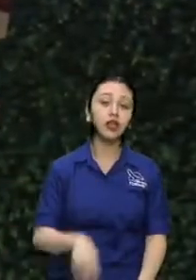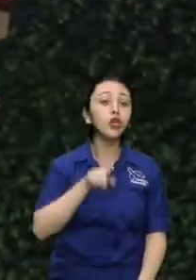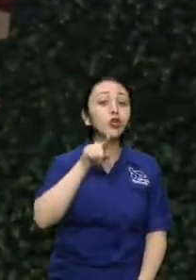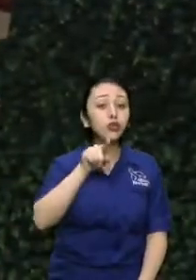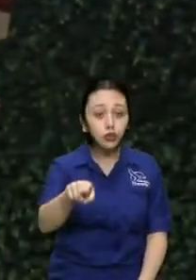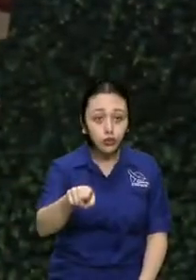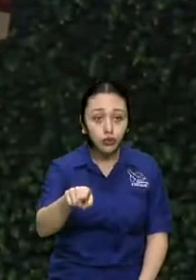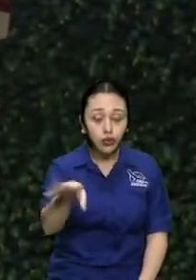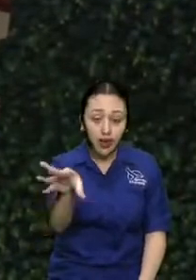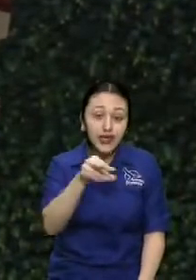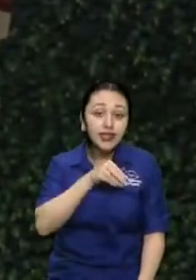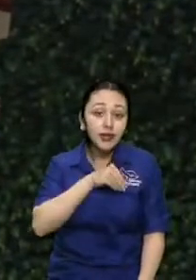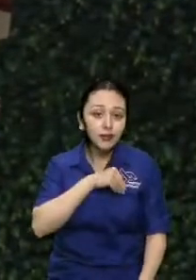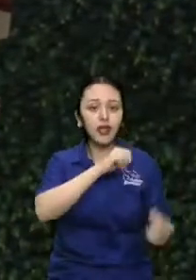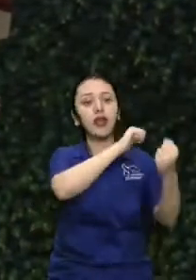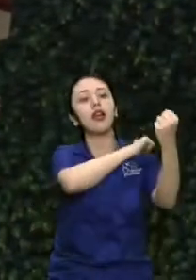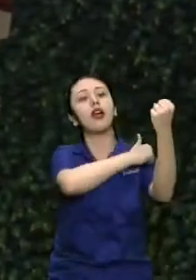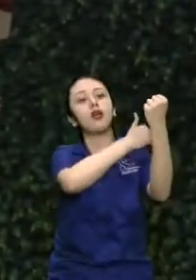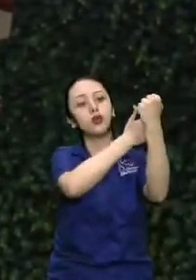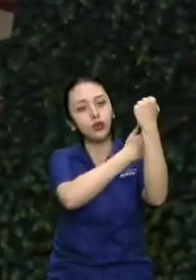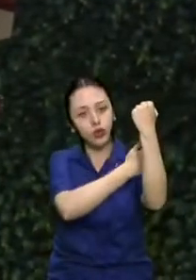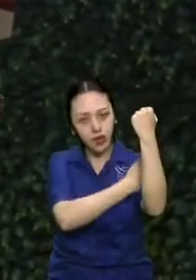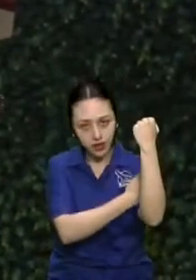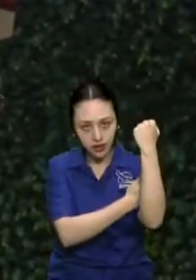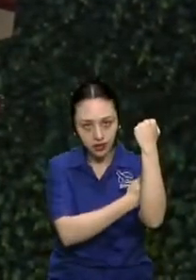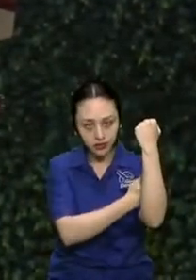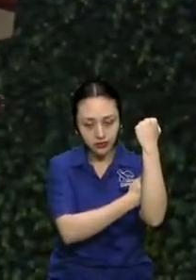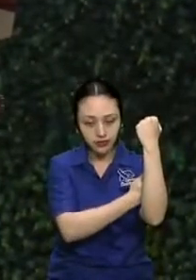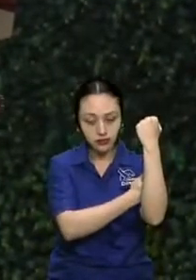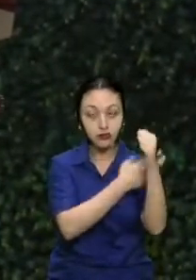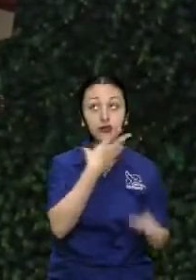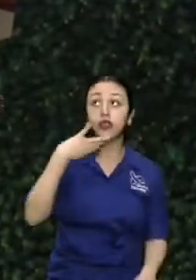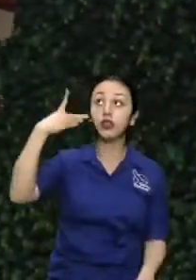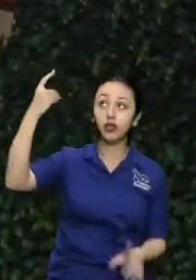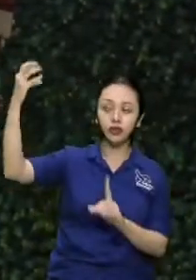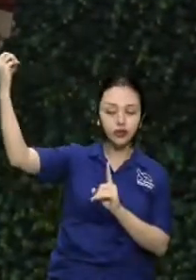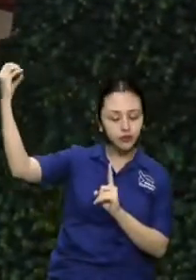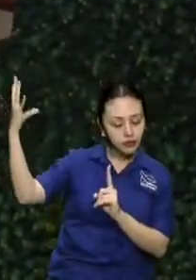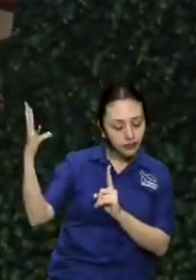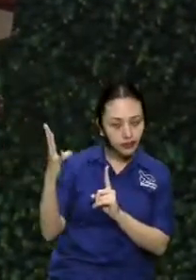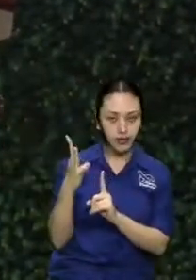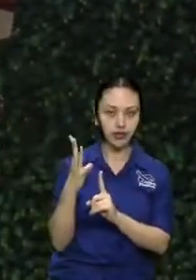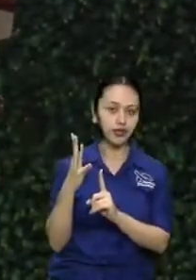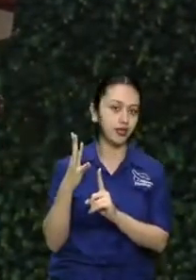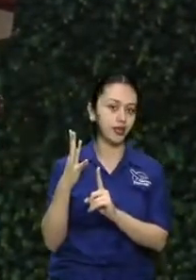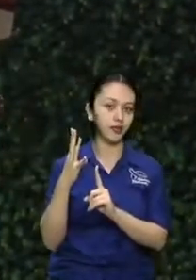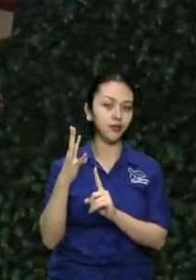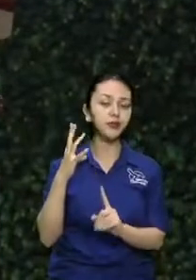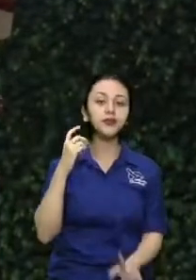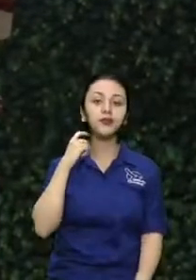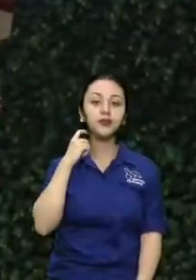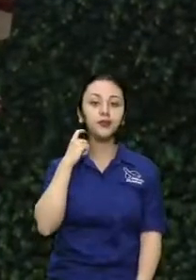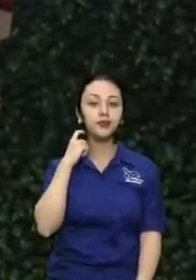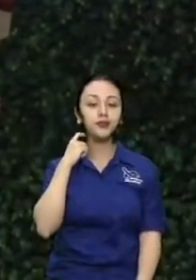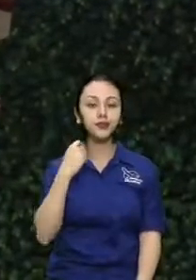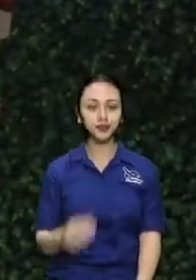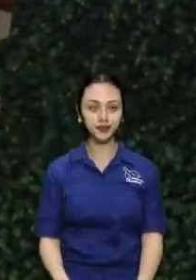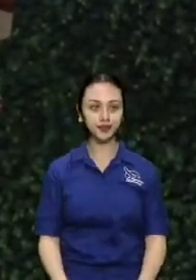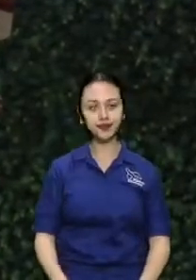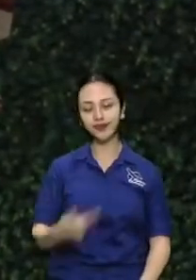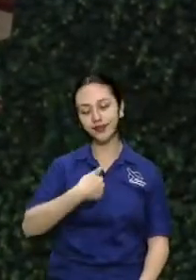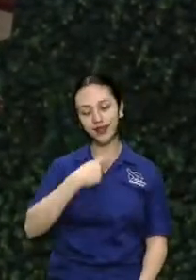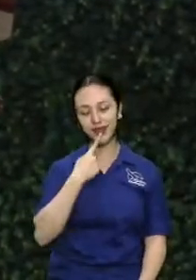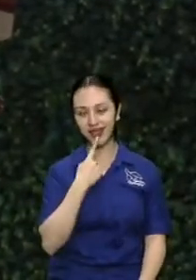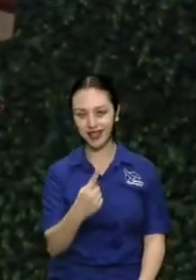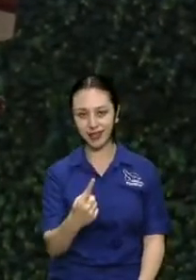Como un niño. Y Dios te va a bendecir. Bueno, mejor sigamos porque no quiero incomodarlo. Pero le voy a decir esto, es que usted